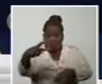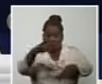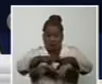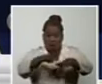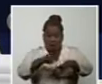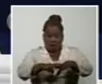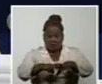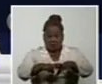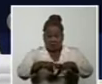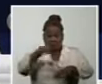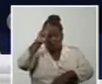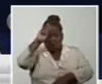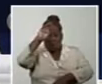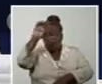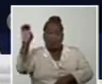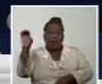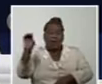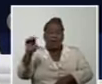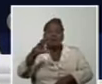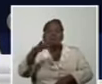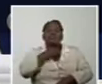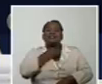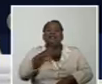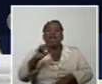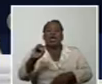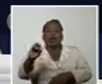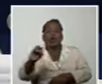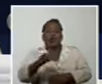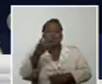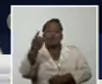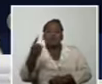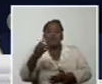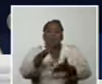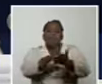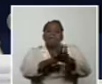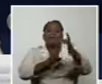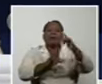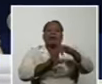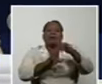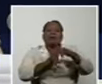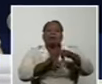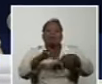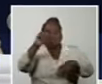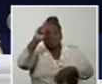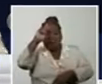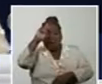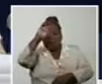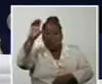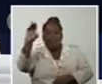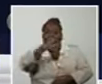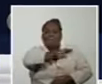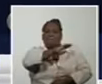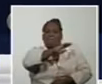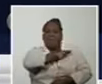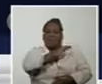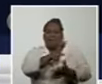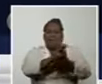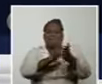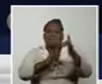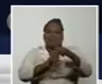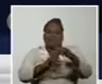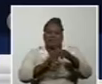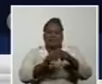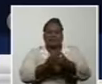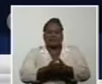Hospital Salvador de Allende, y uno de Matanza en el Hospital Militar Mario Muñoz Monroy.